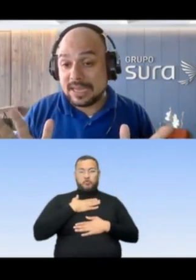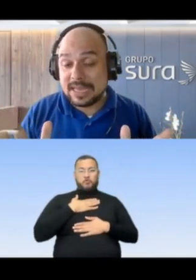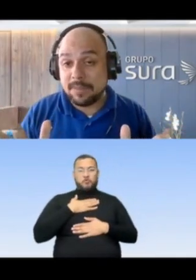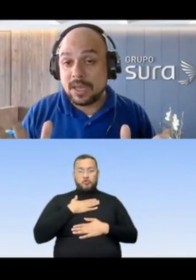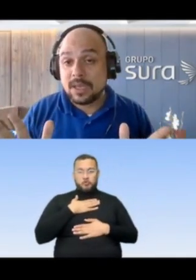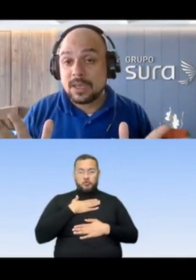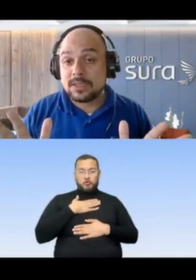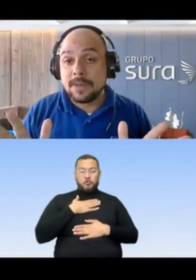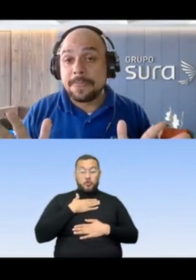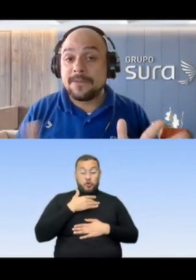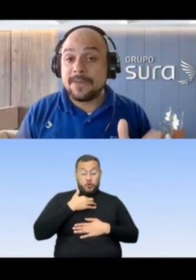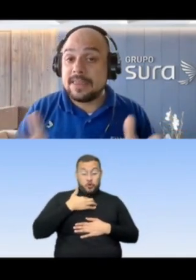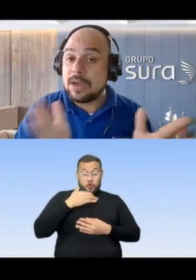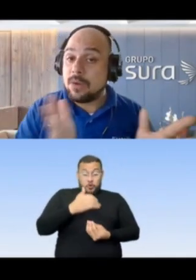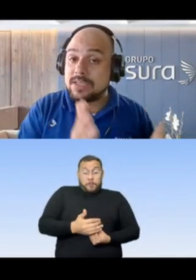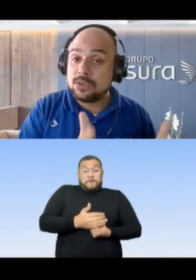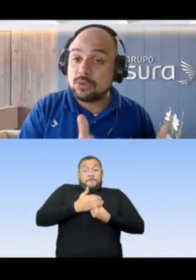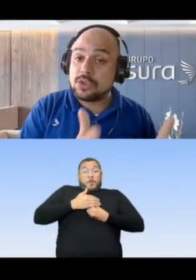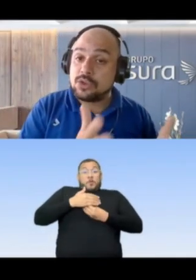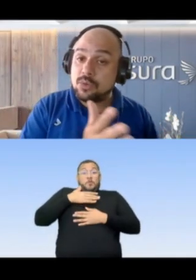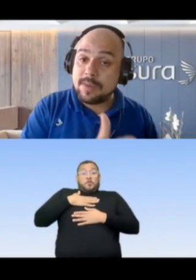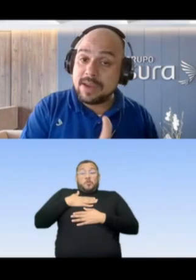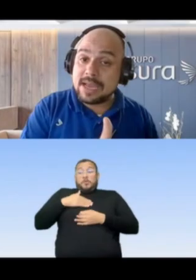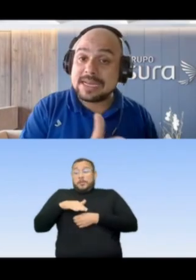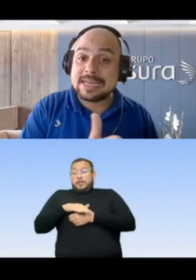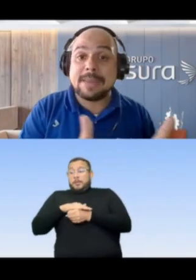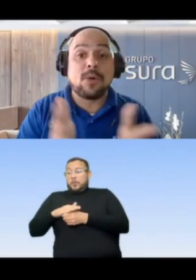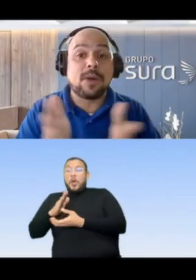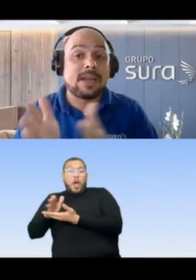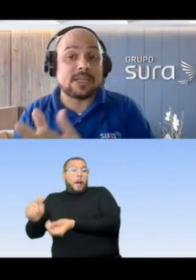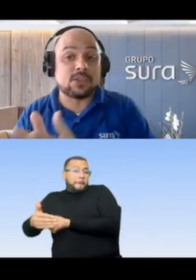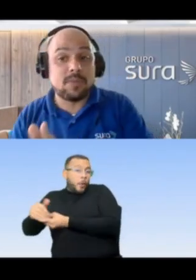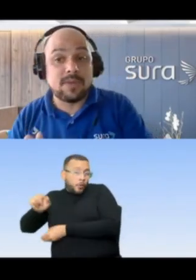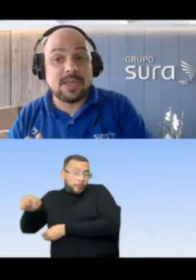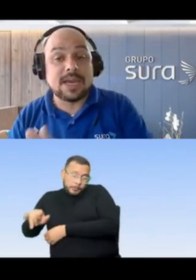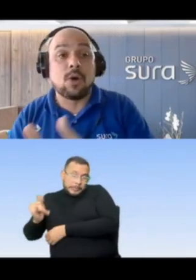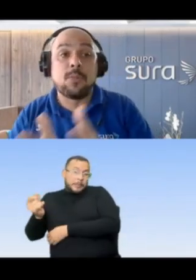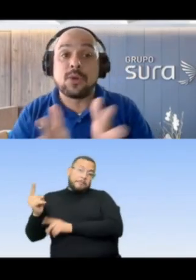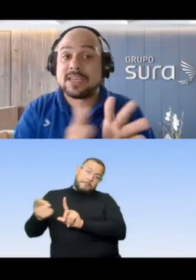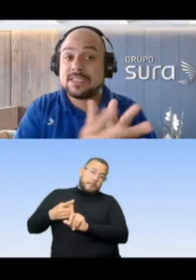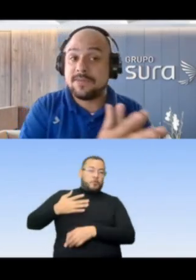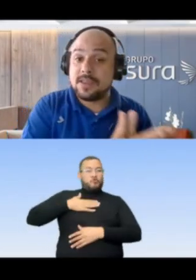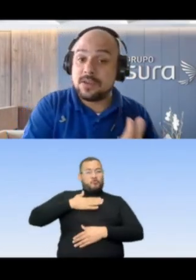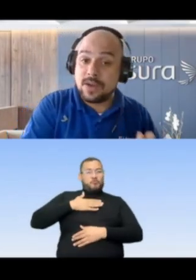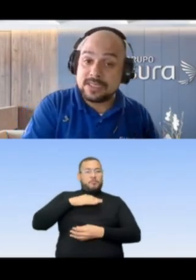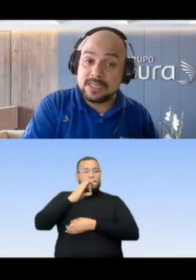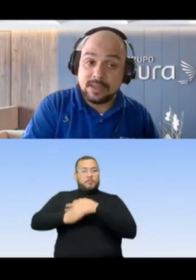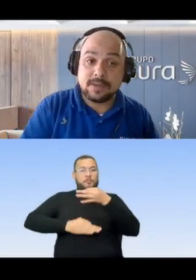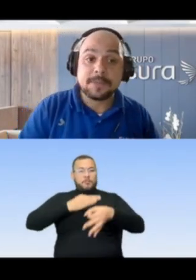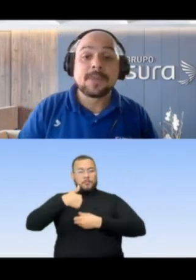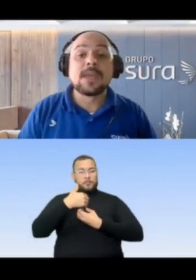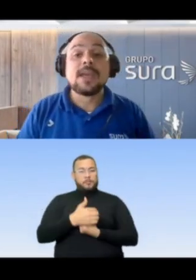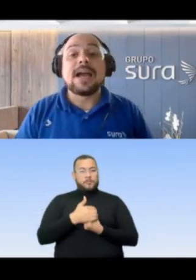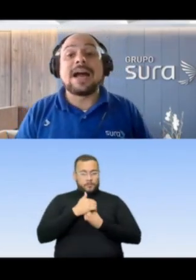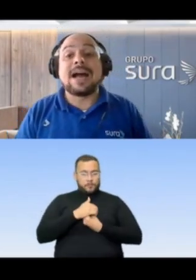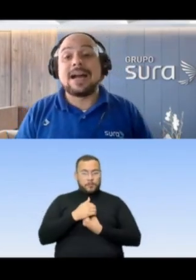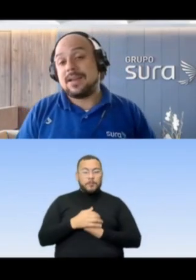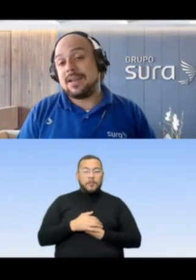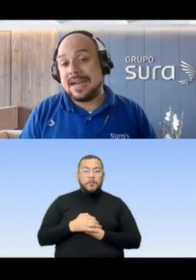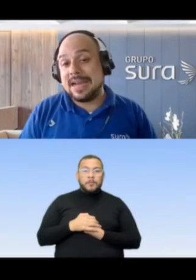de protegerme, ¿sí? Frente a una situación o amenaza que ponga en riesgo mi vida o porque esté frente a un accidente.